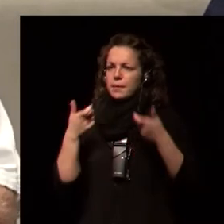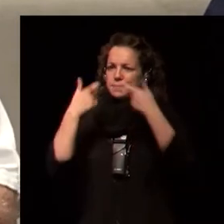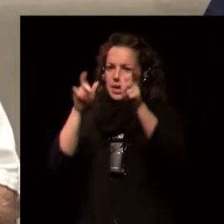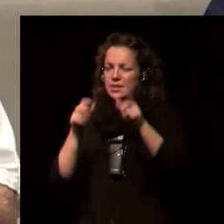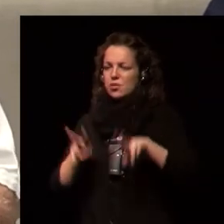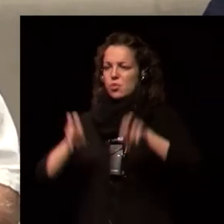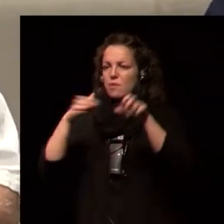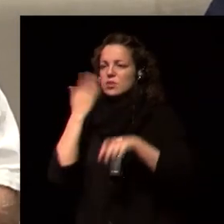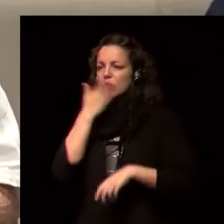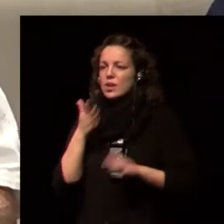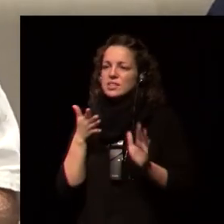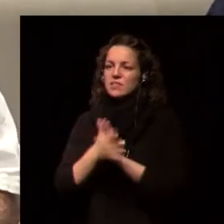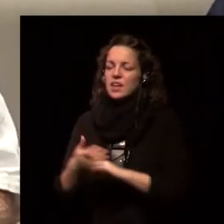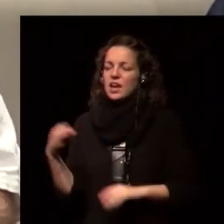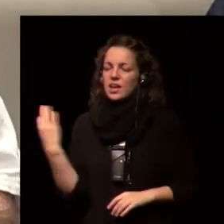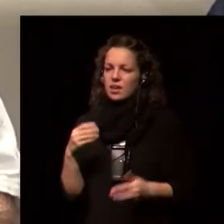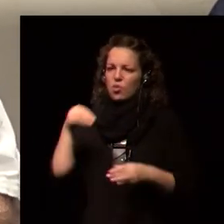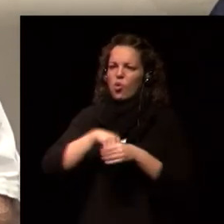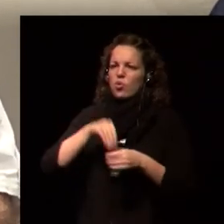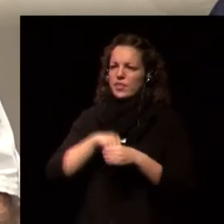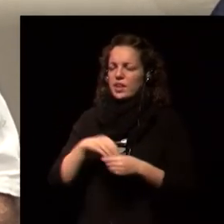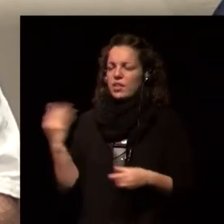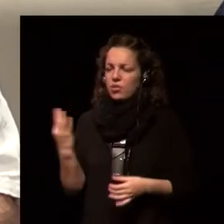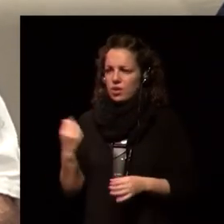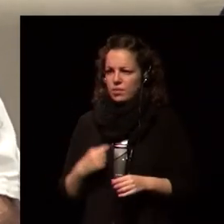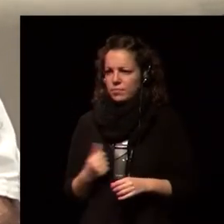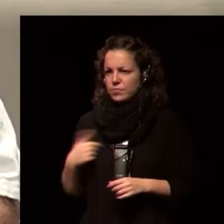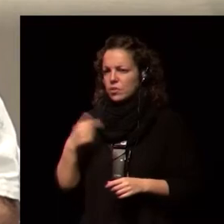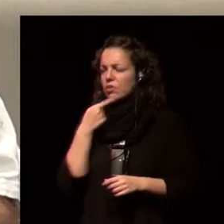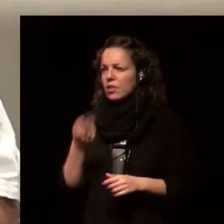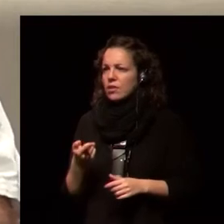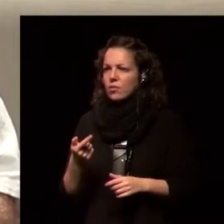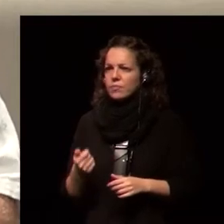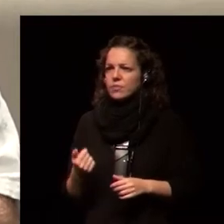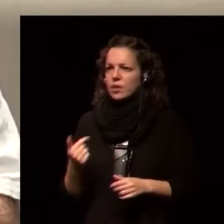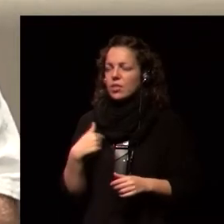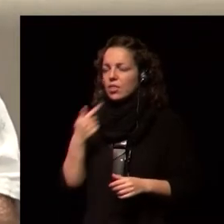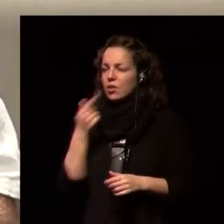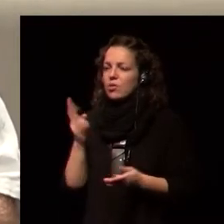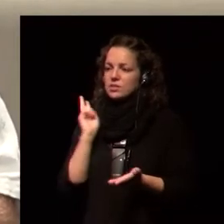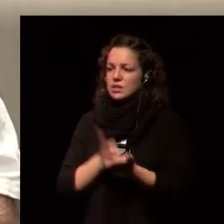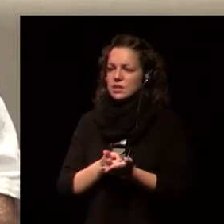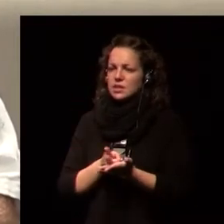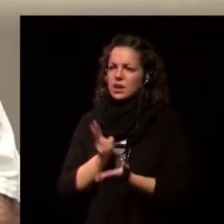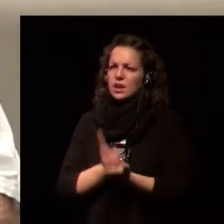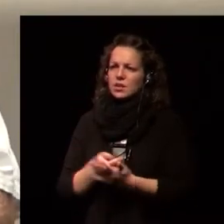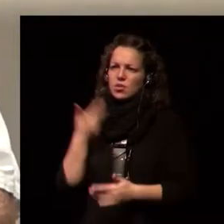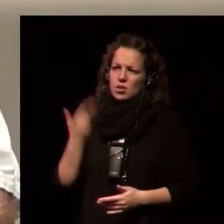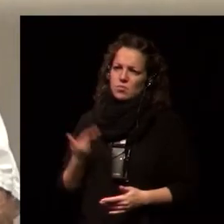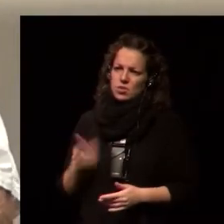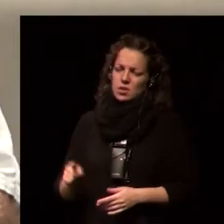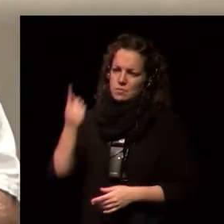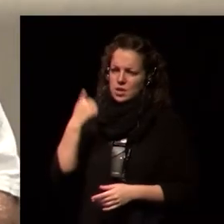es el contenido? Como digo, es el mayor desafío, trabajar